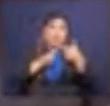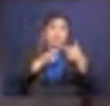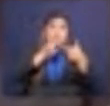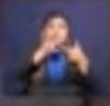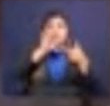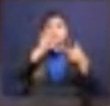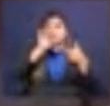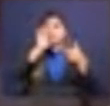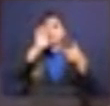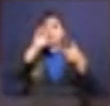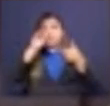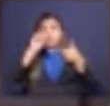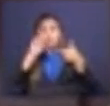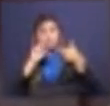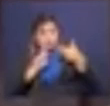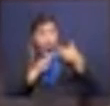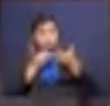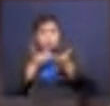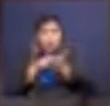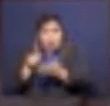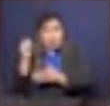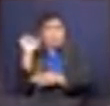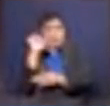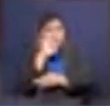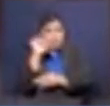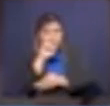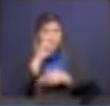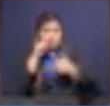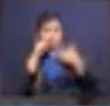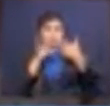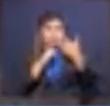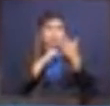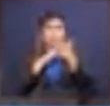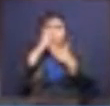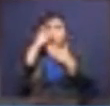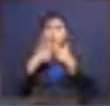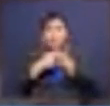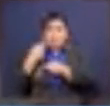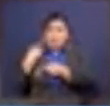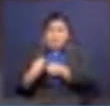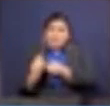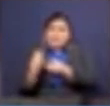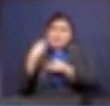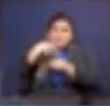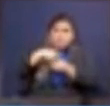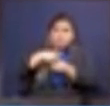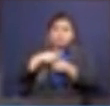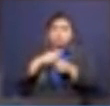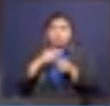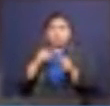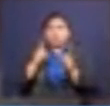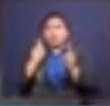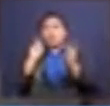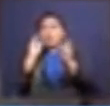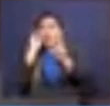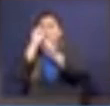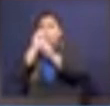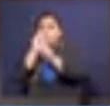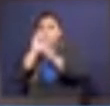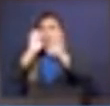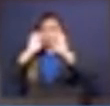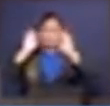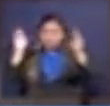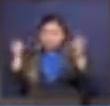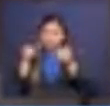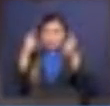viáticos, compras de vehículos y programas de inversiones con el propósito de concentrar